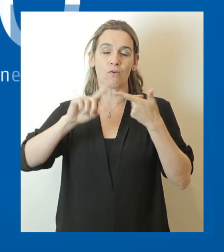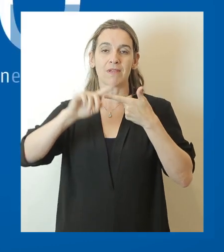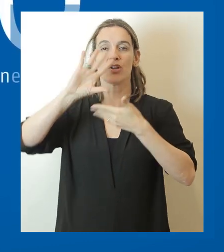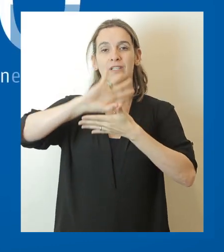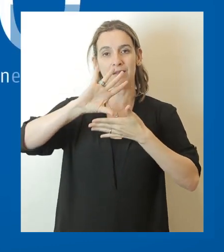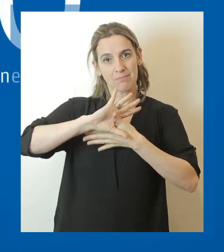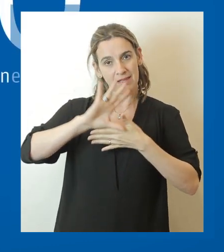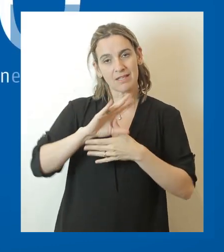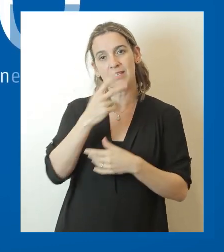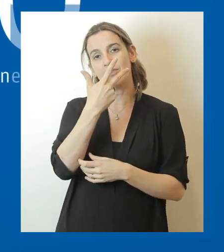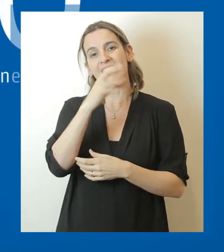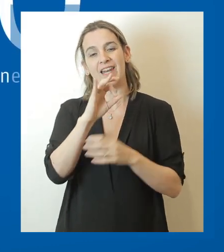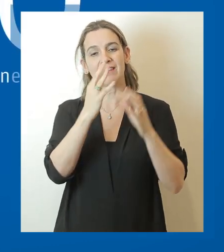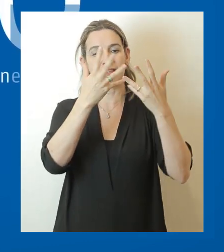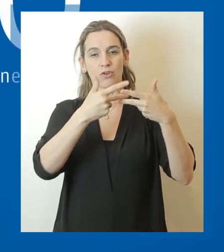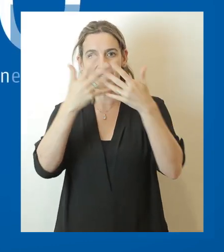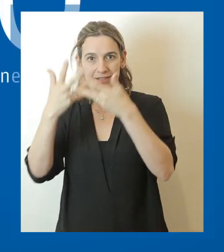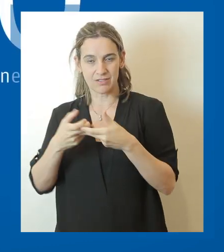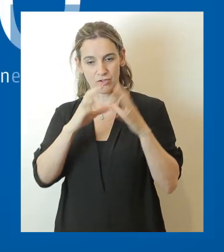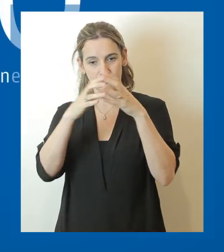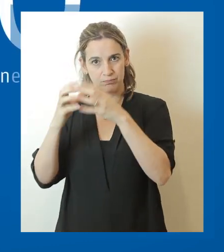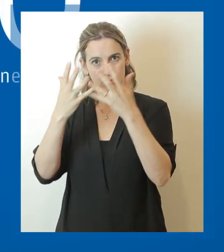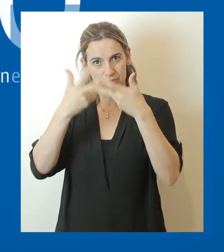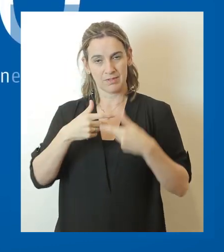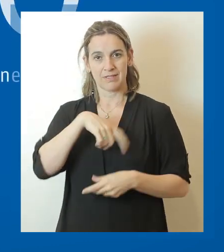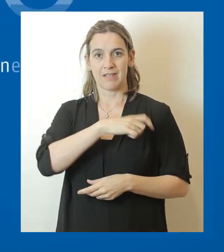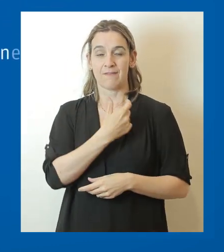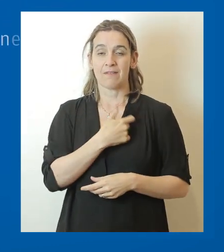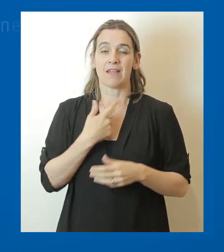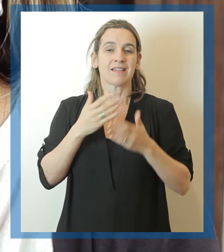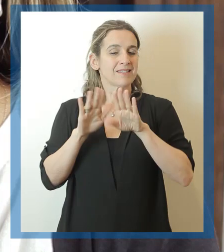gestiona por convenios entre el MIDES y unas 30 organizaciones de la sociedad civil.